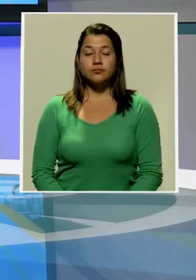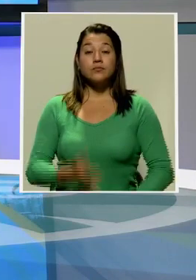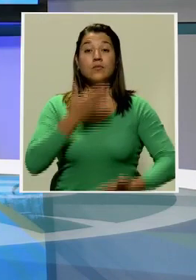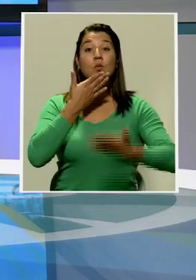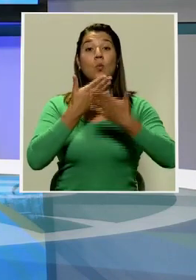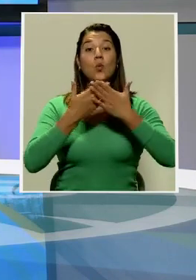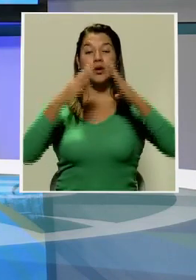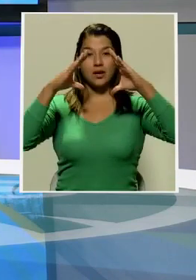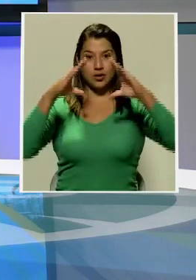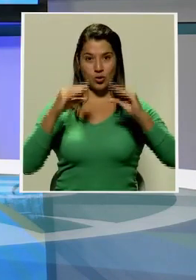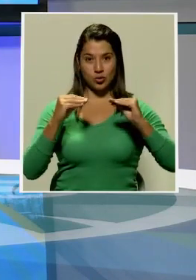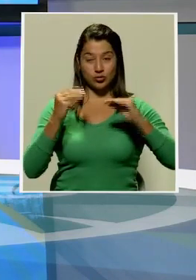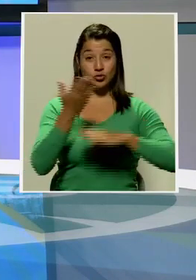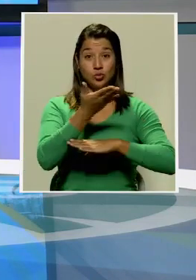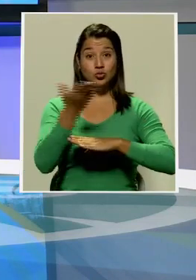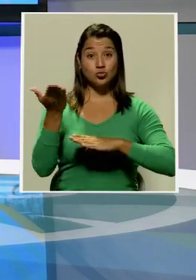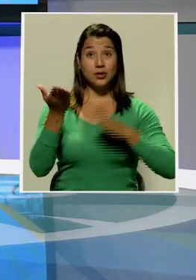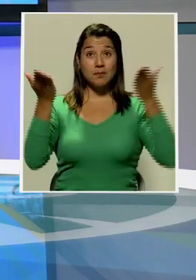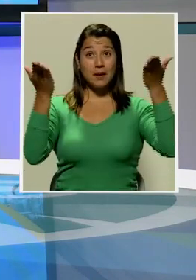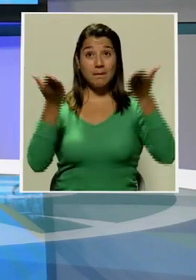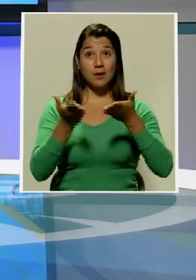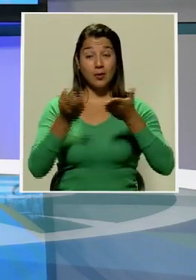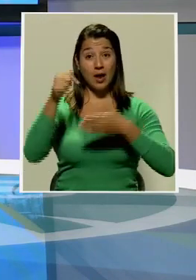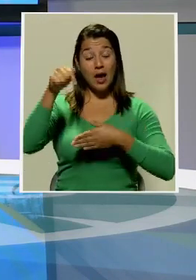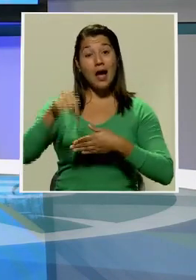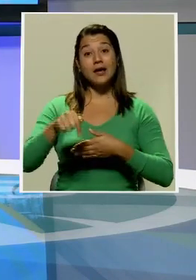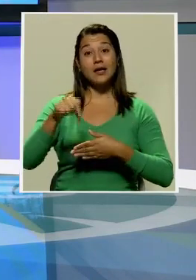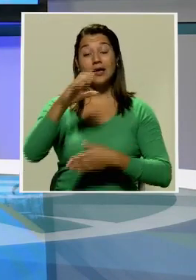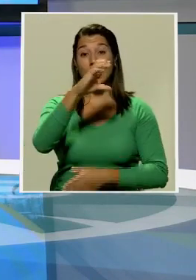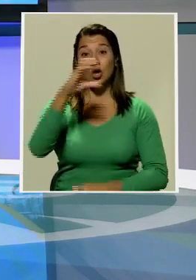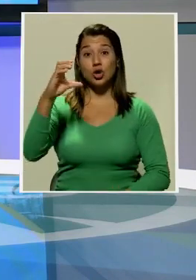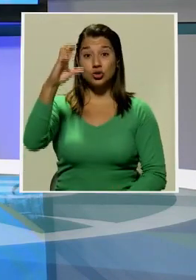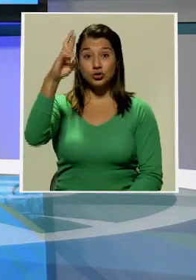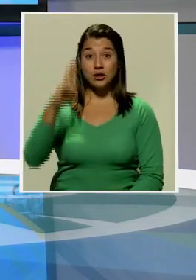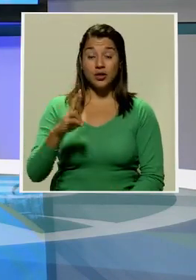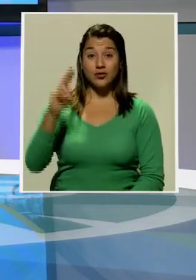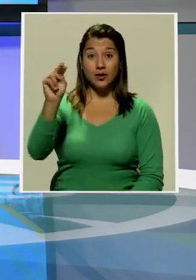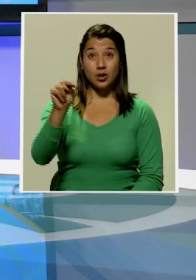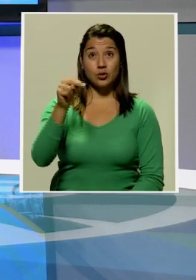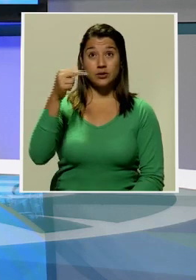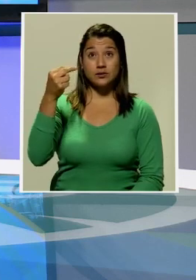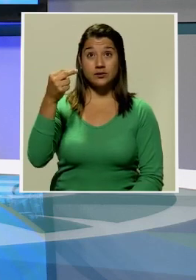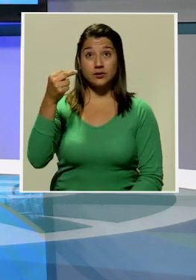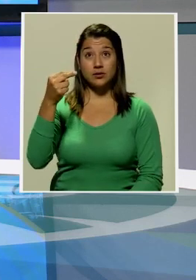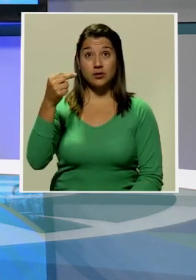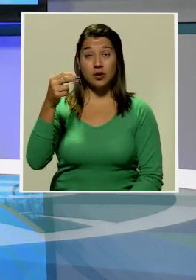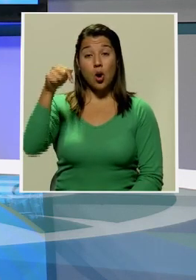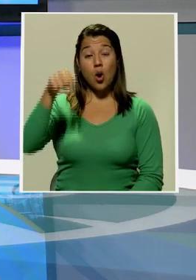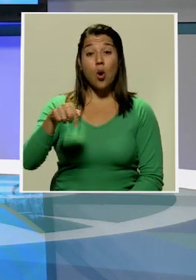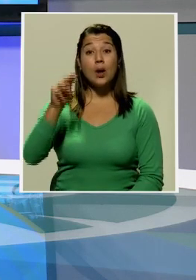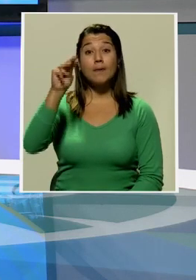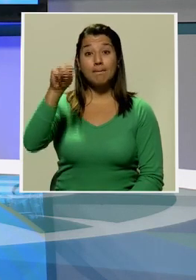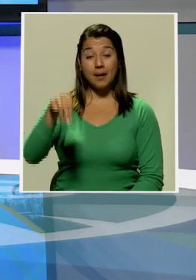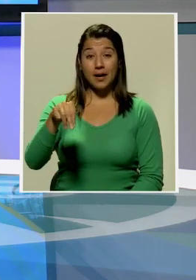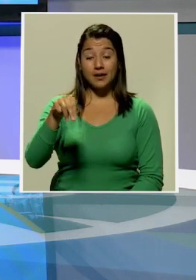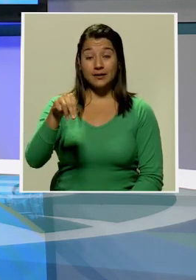Buenas noches, bienvenidos a la edición estelar de Costa Rica Noticias de este